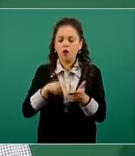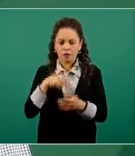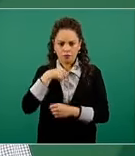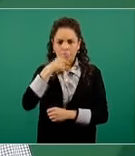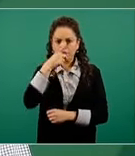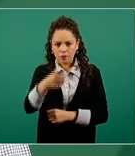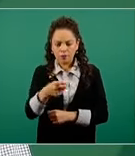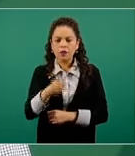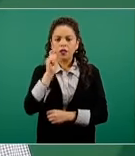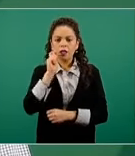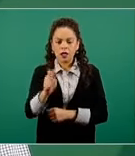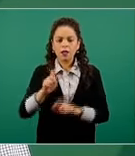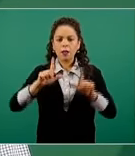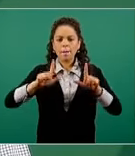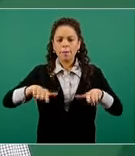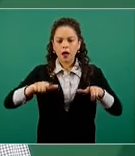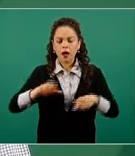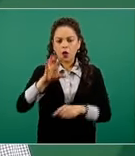la página de